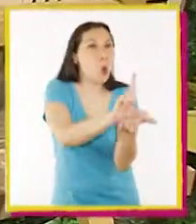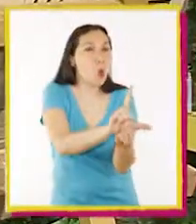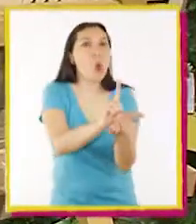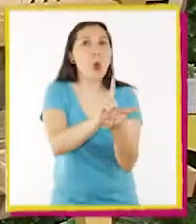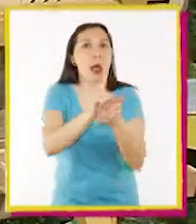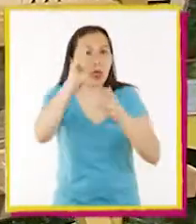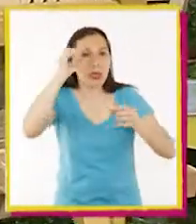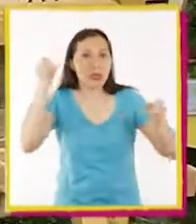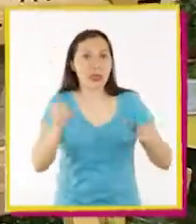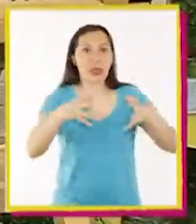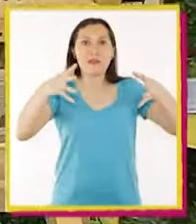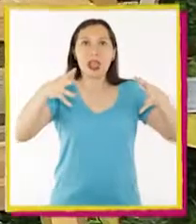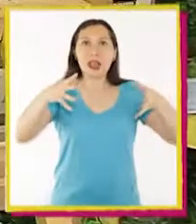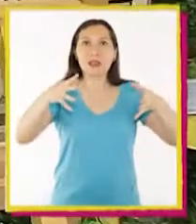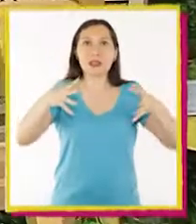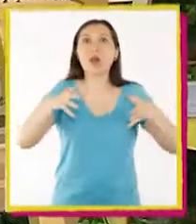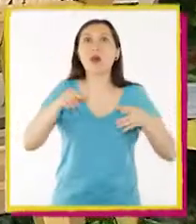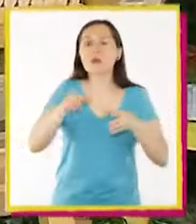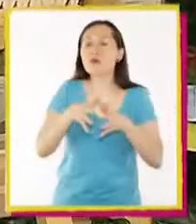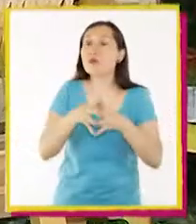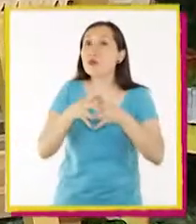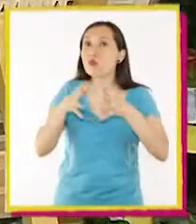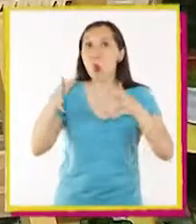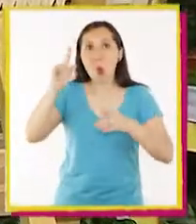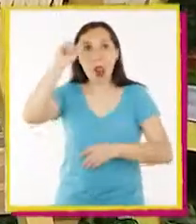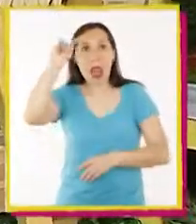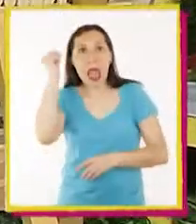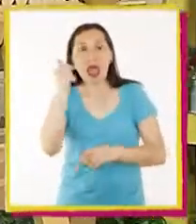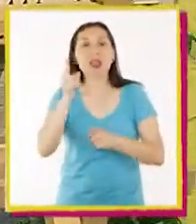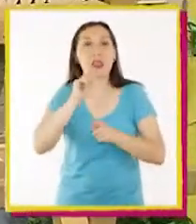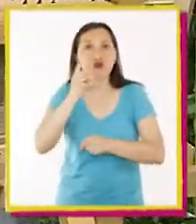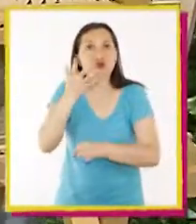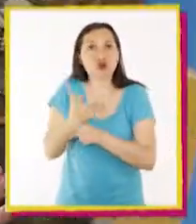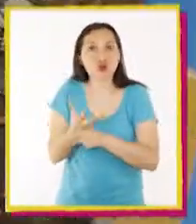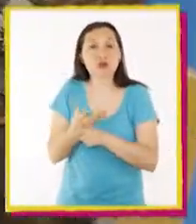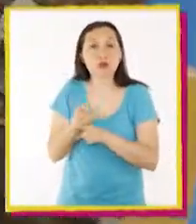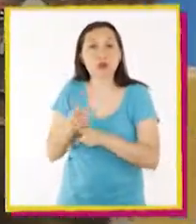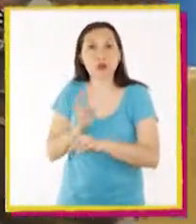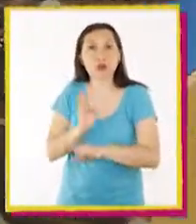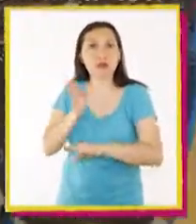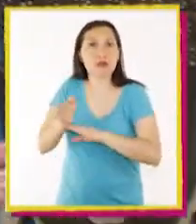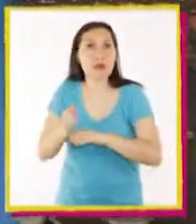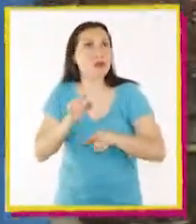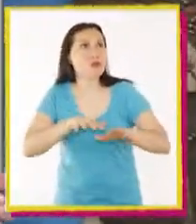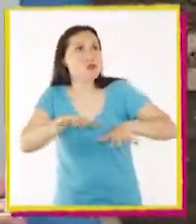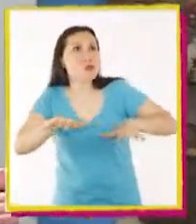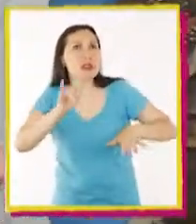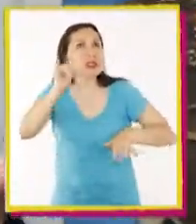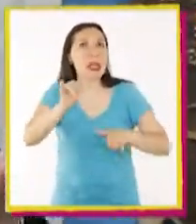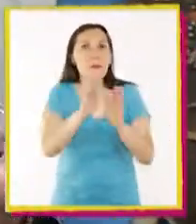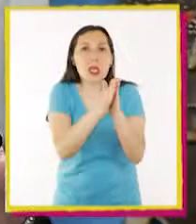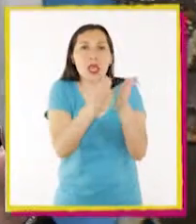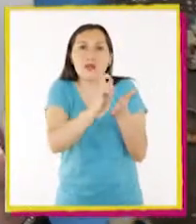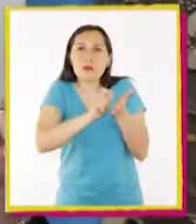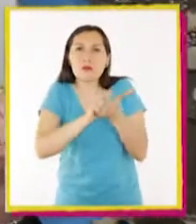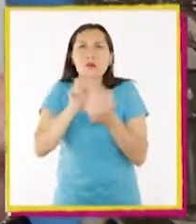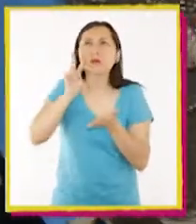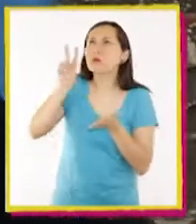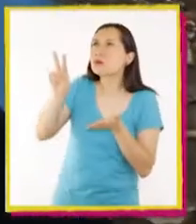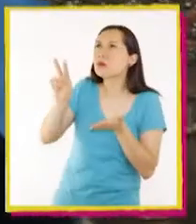lugares, hacer inventos. ¡Uf! Era muy creativo. Andaba para todos lados con una